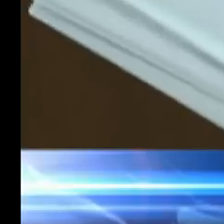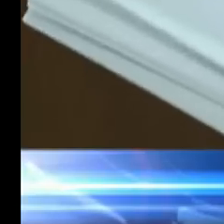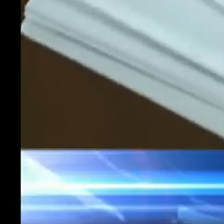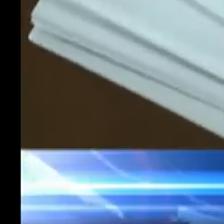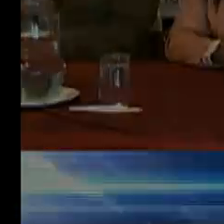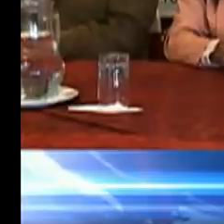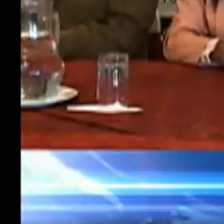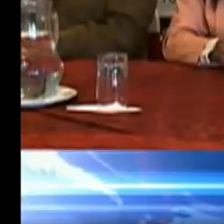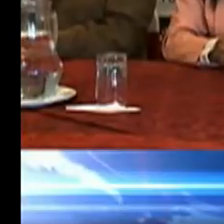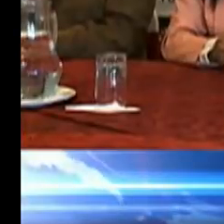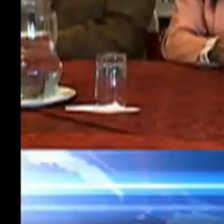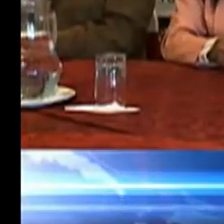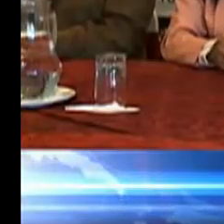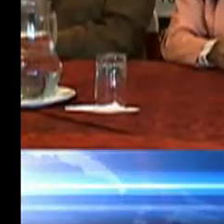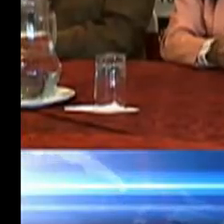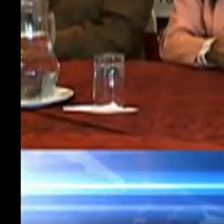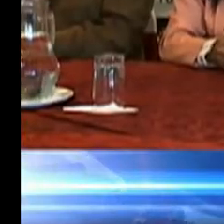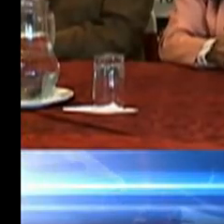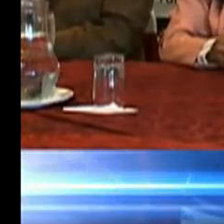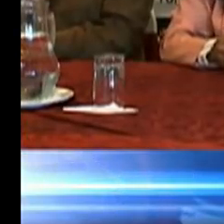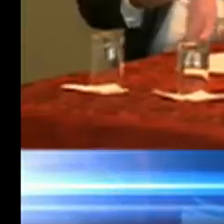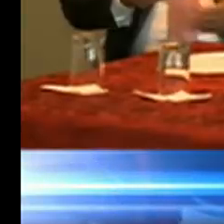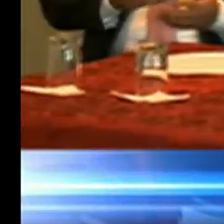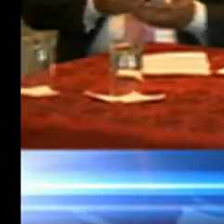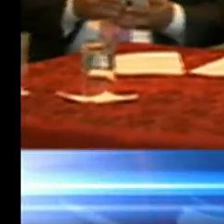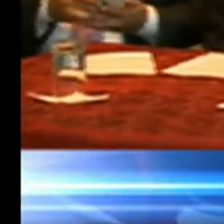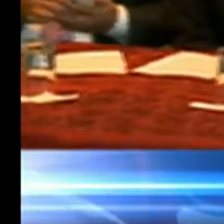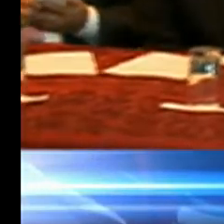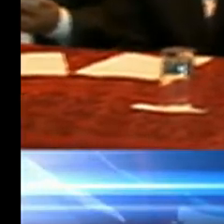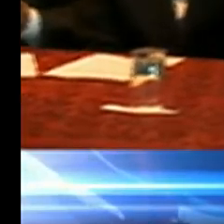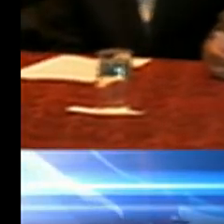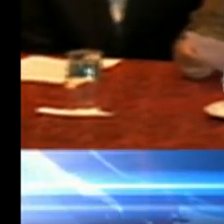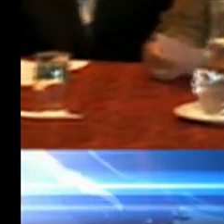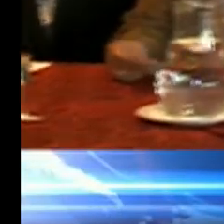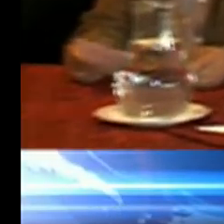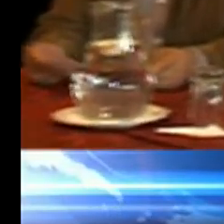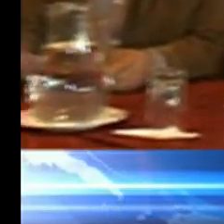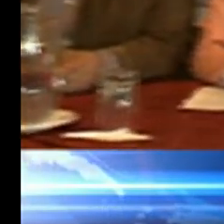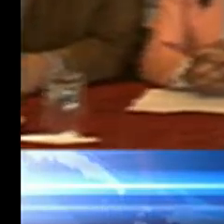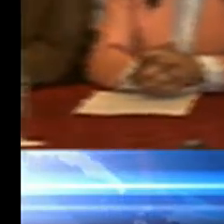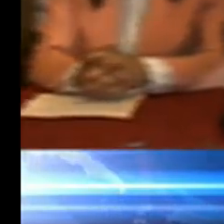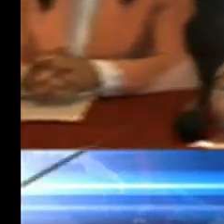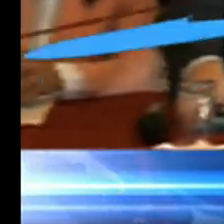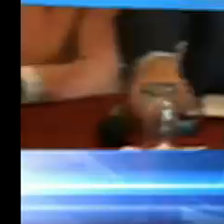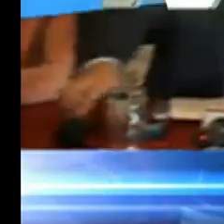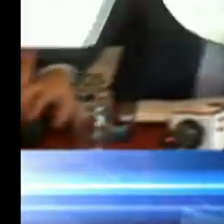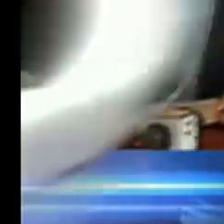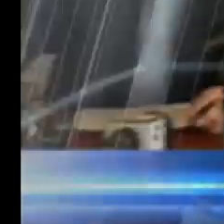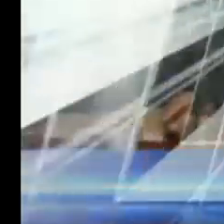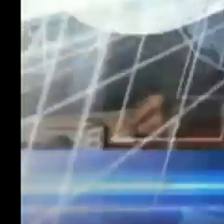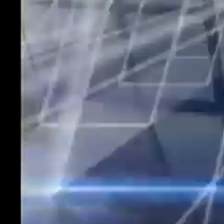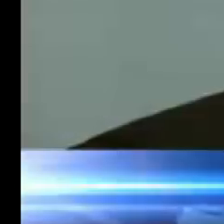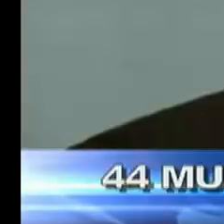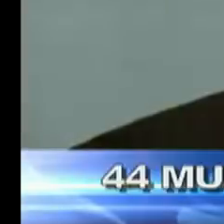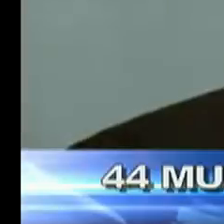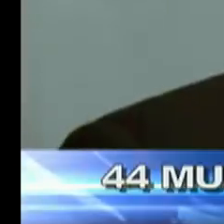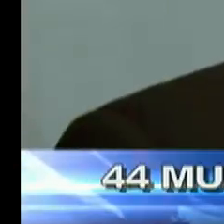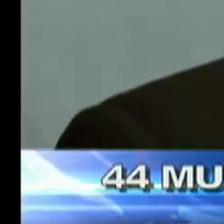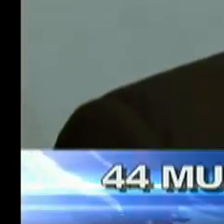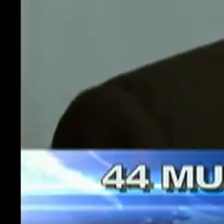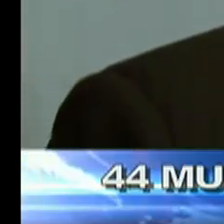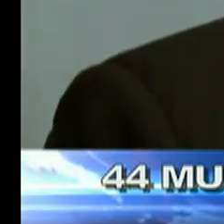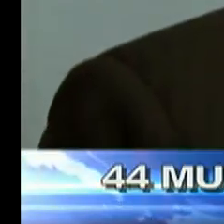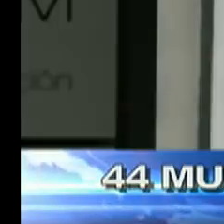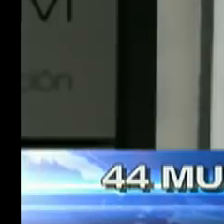tanto representantes de la sociedad civil periodistas y abogados presentan las primeras propuestas y no